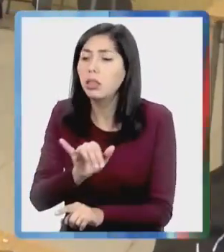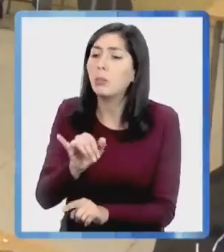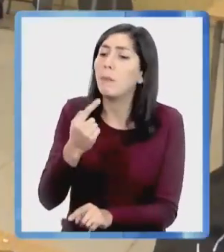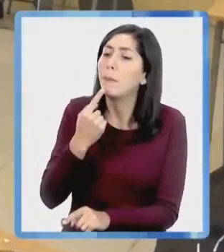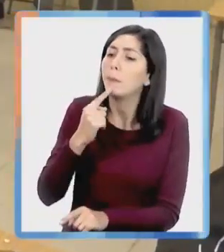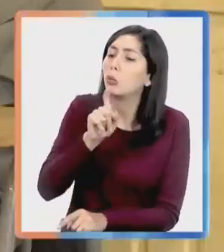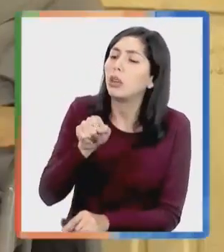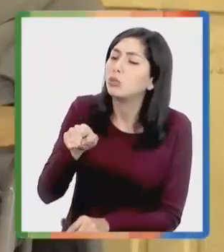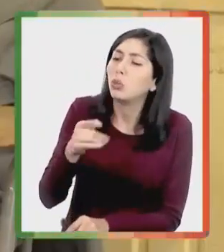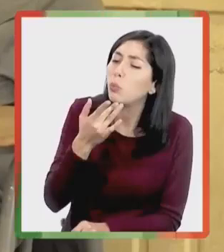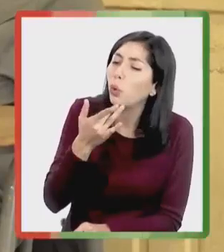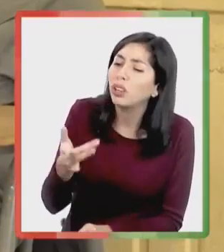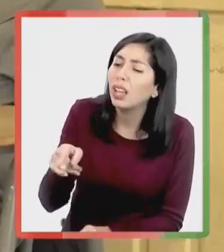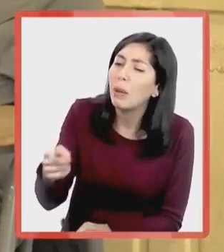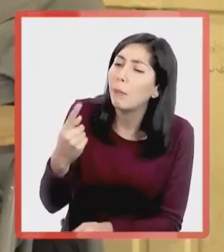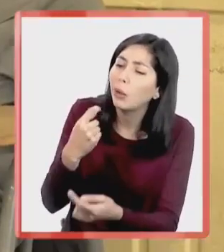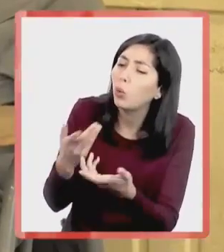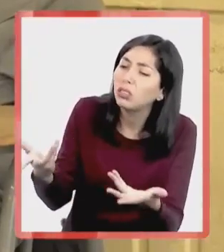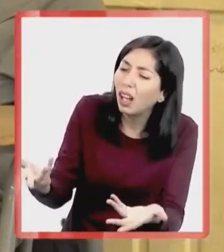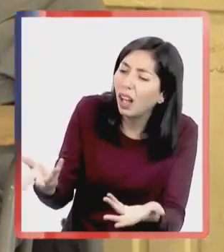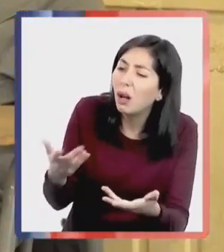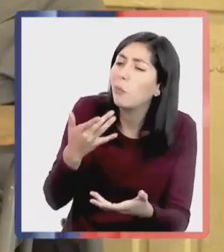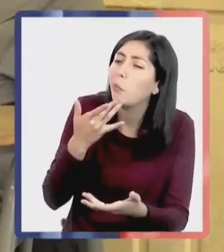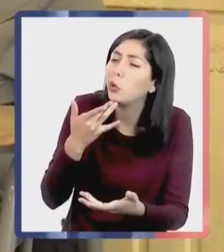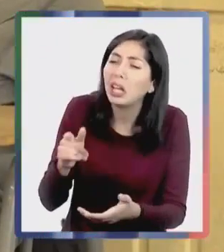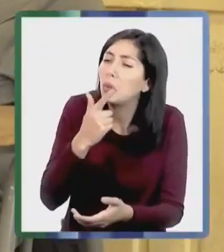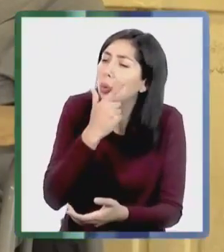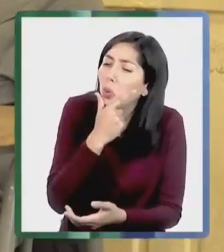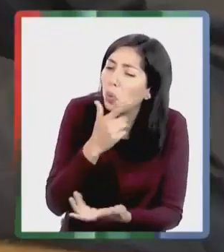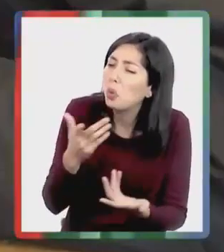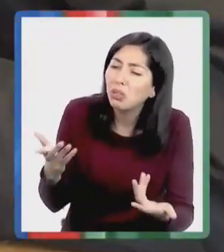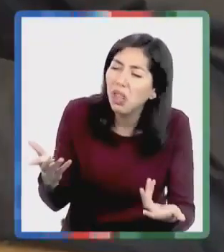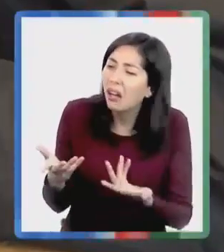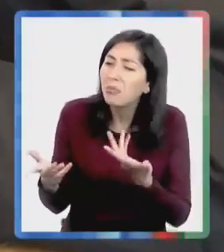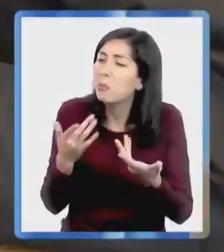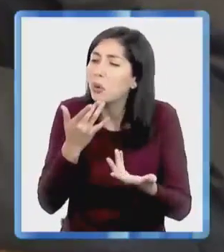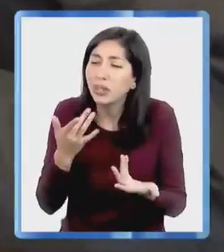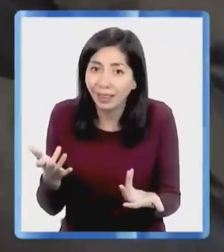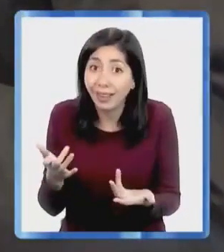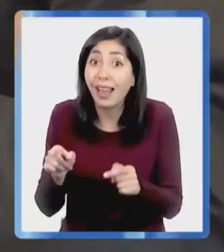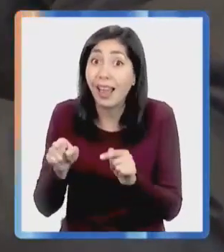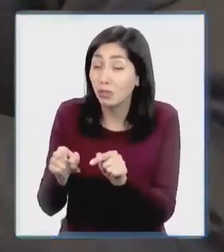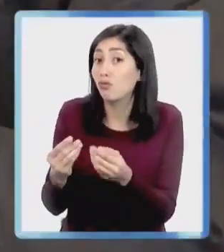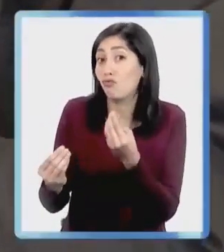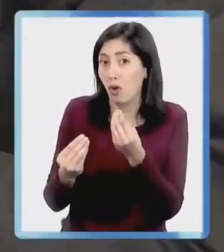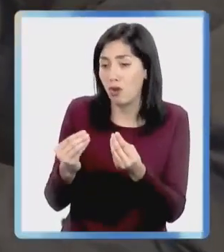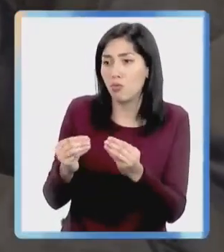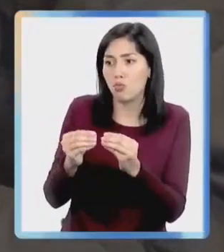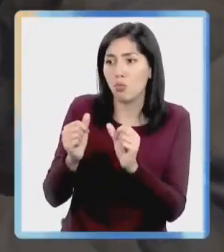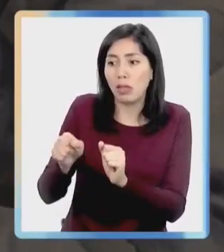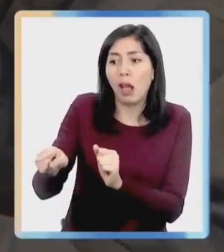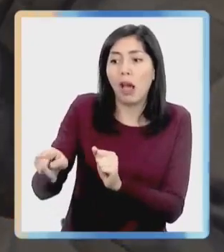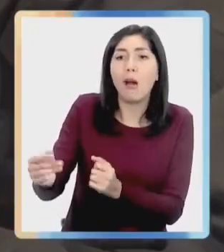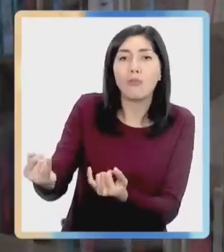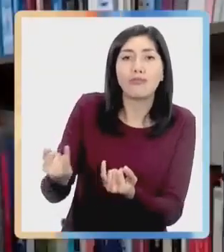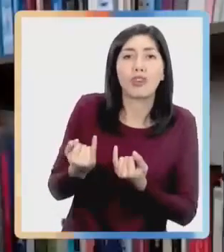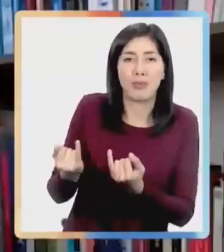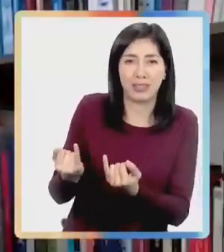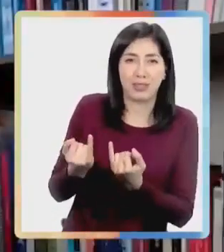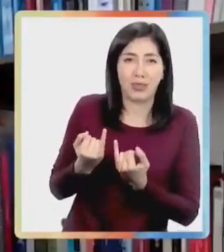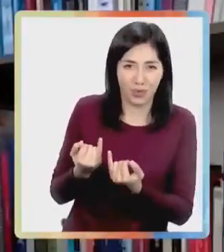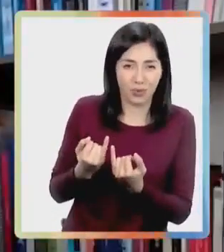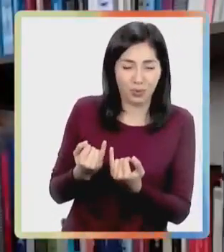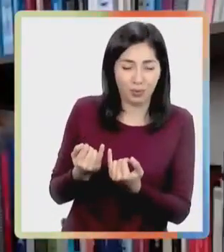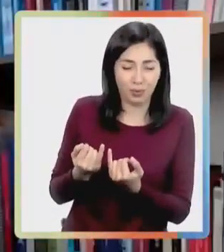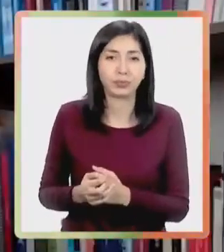por qué. ¿De dónde salió esta duda, digamos? ¿De dónde se le ocurrió hacer esta pregunta? Porque eso también nos puede dar mucha información de en qué están